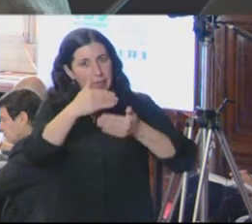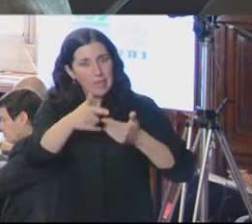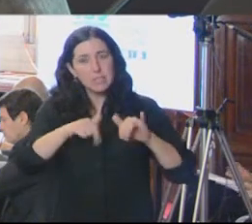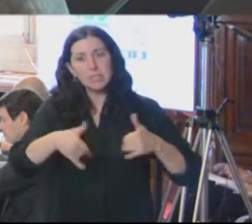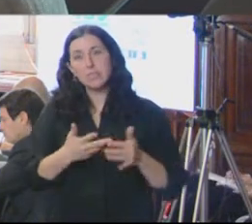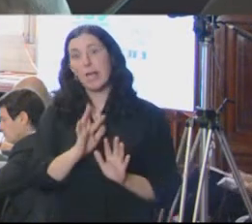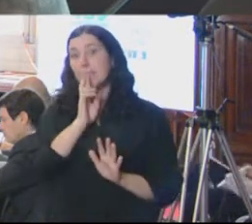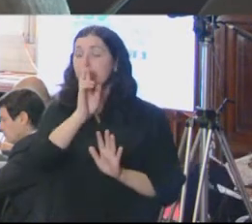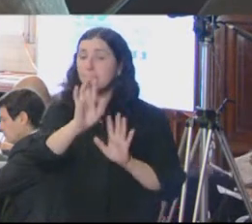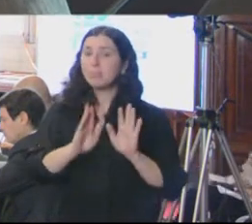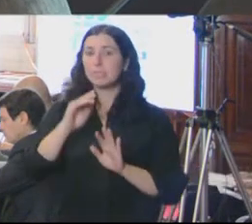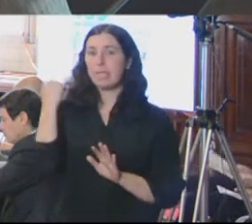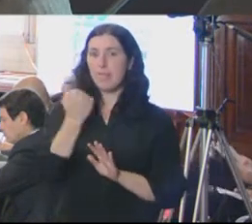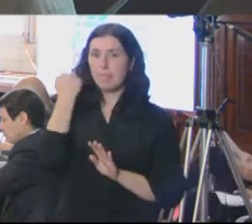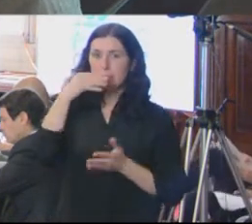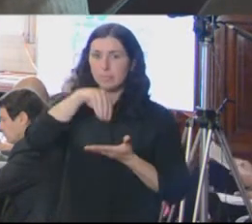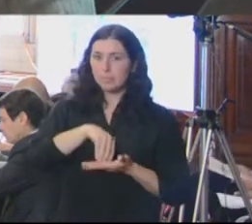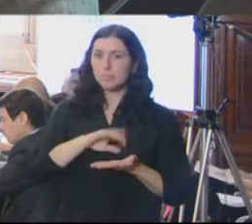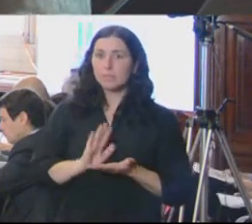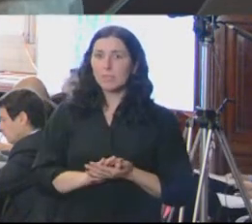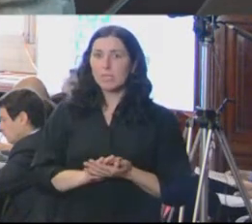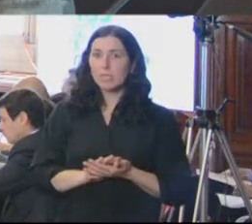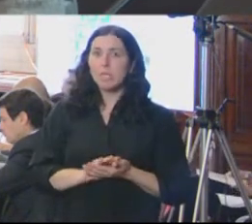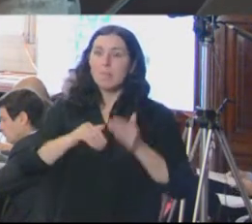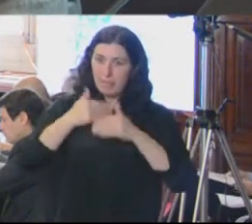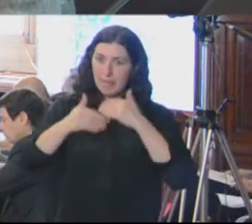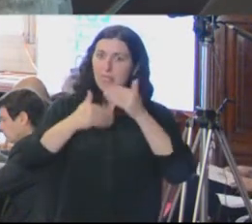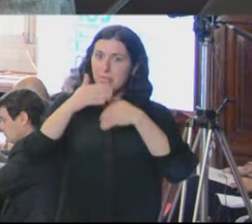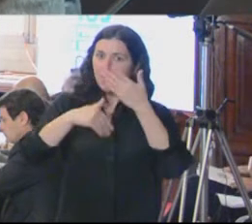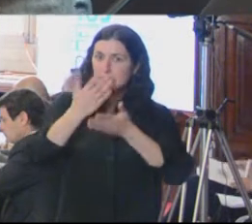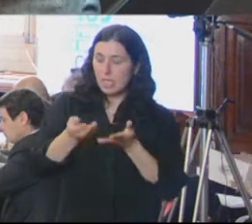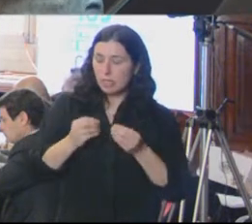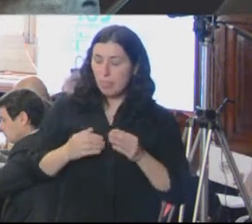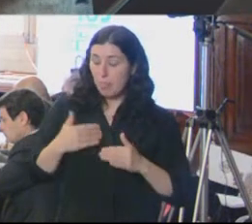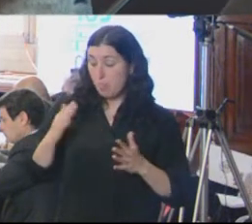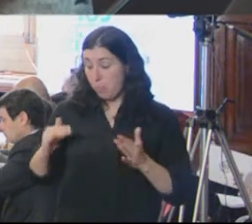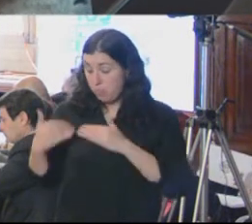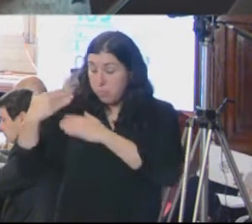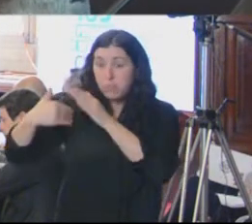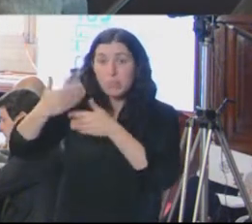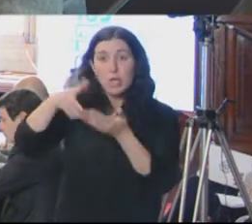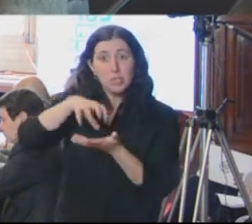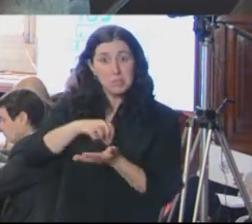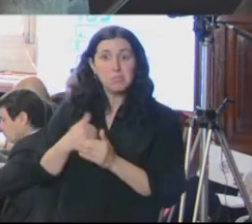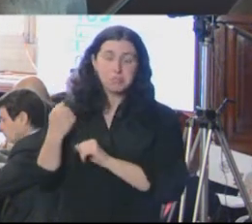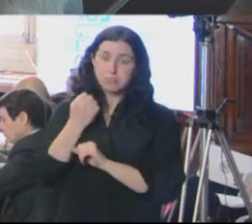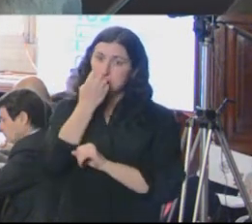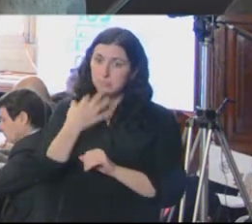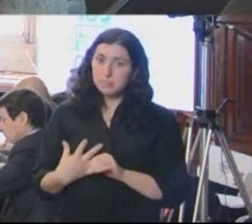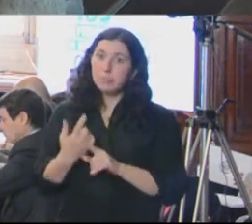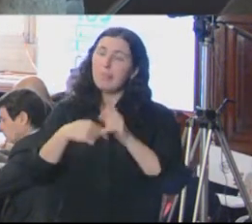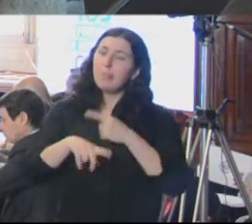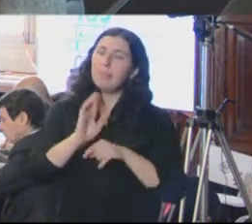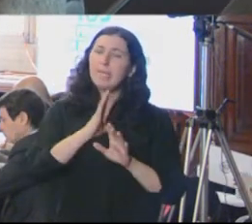respuesta importante para el desarrollo de los procesos. Sin embargo,